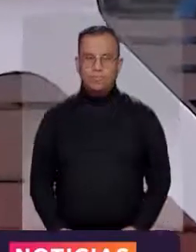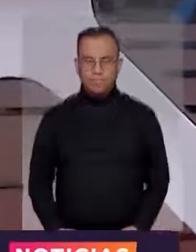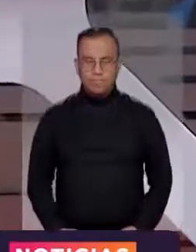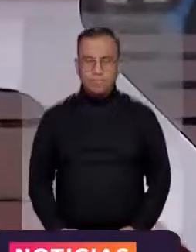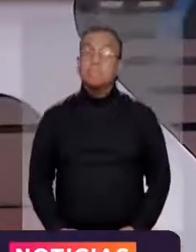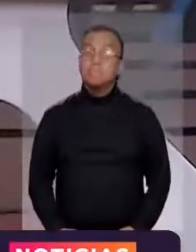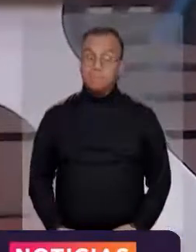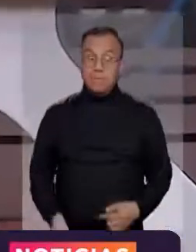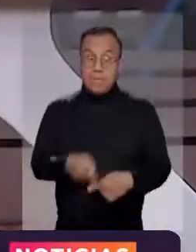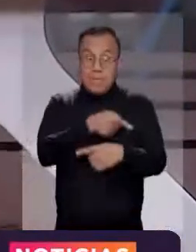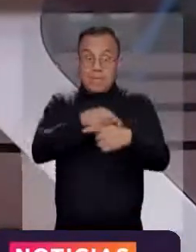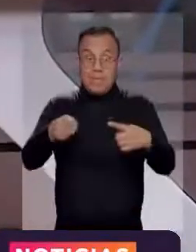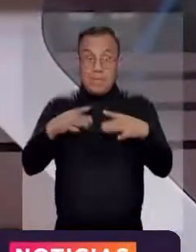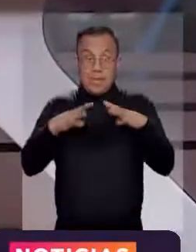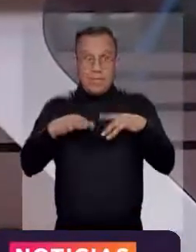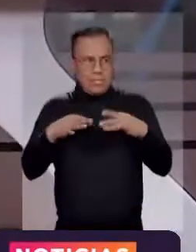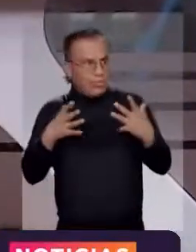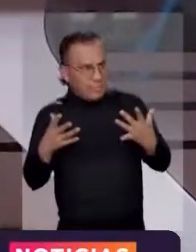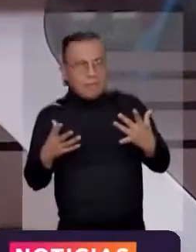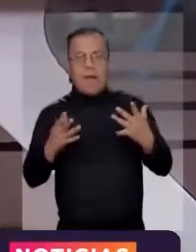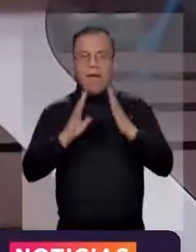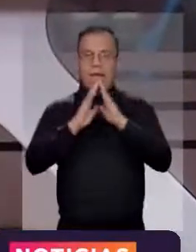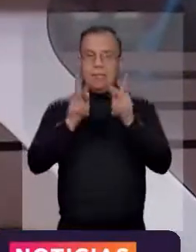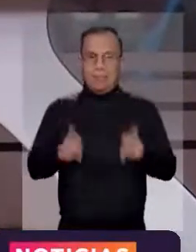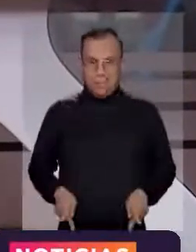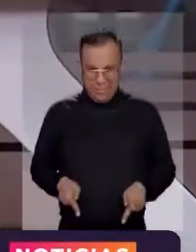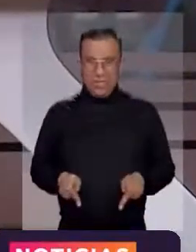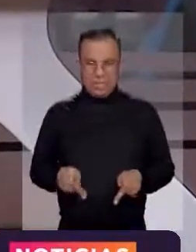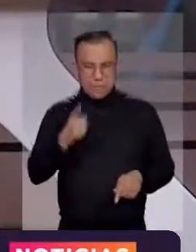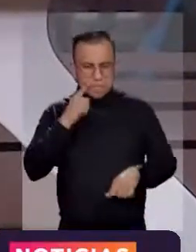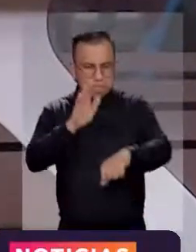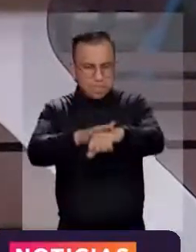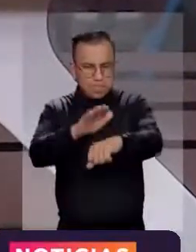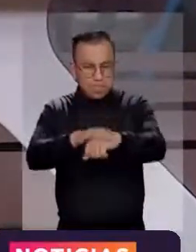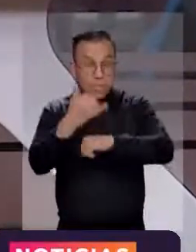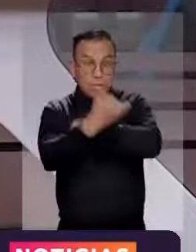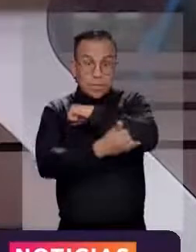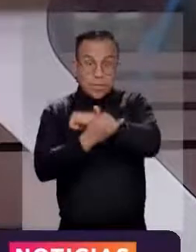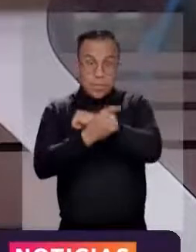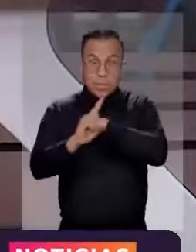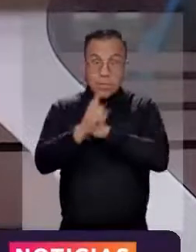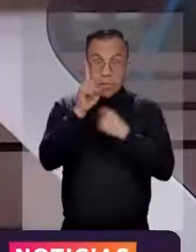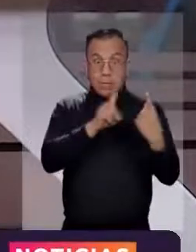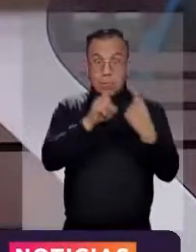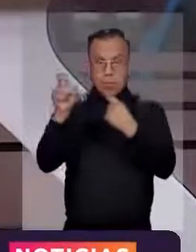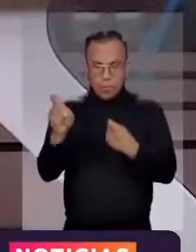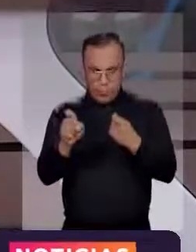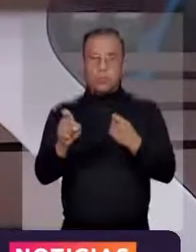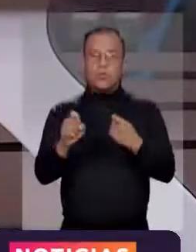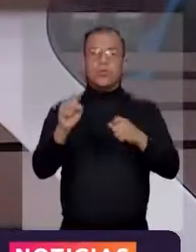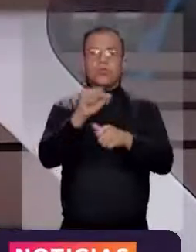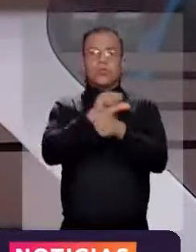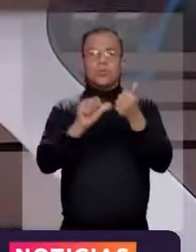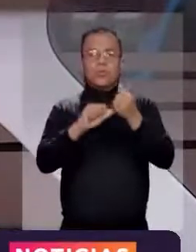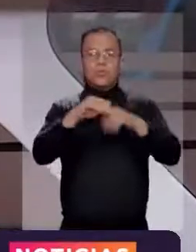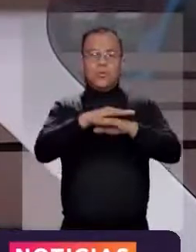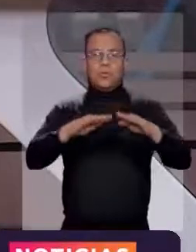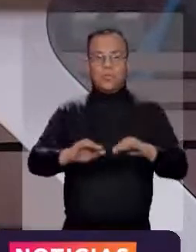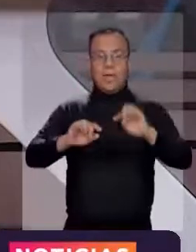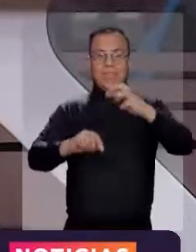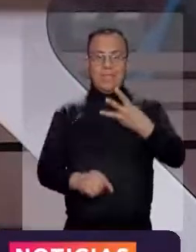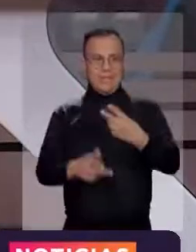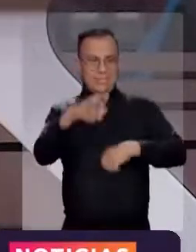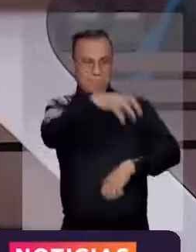Se acerca la semana de receso escolar y si usted va a viajar, tenga en cuenta que la subred suroccidente habilitó 3 puestos